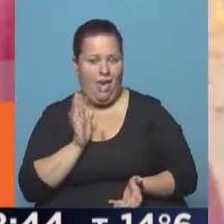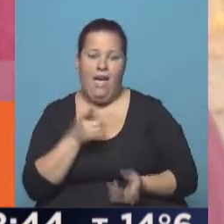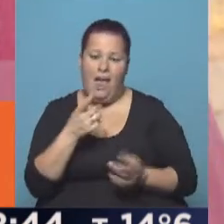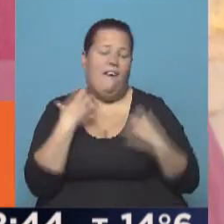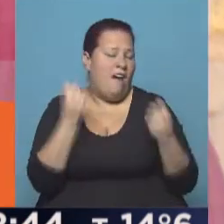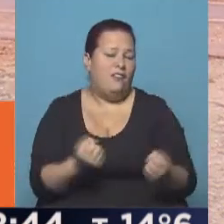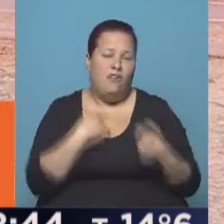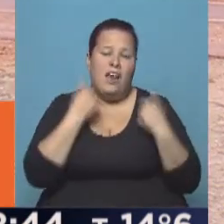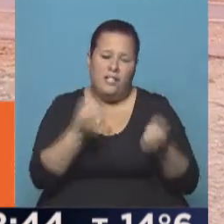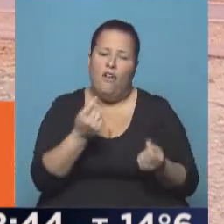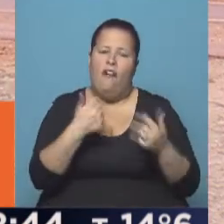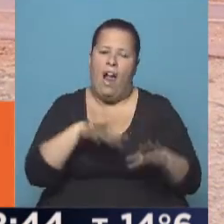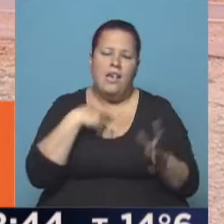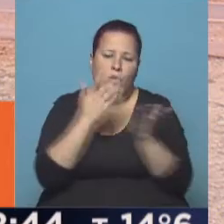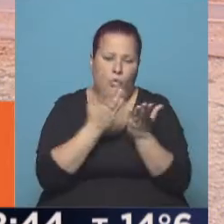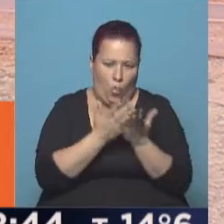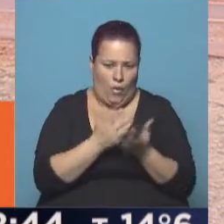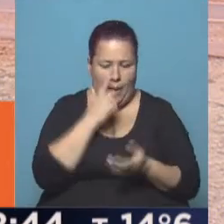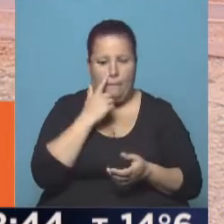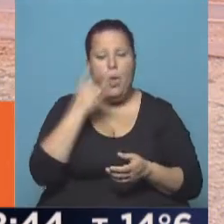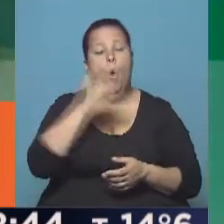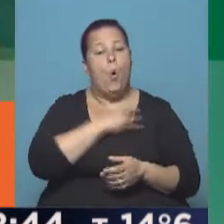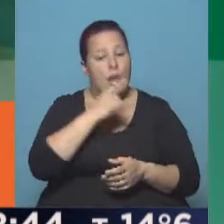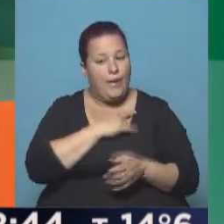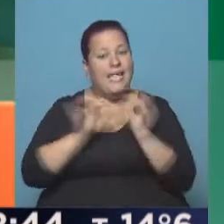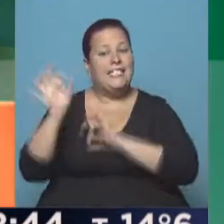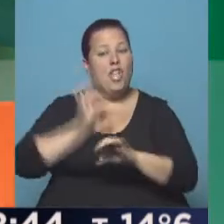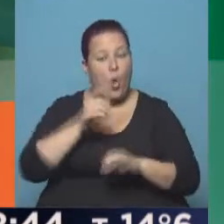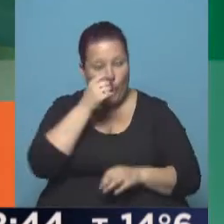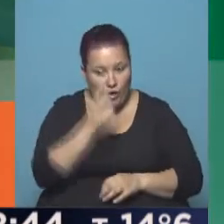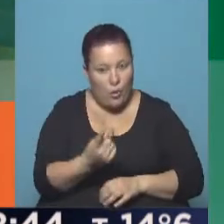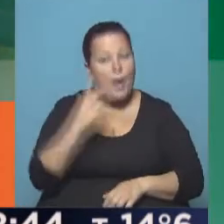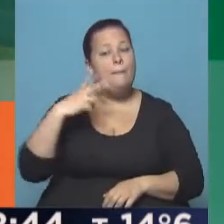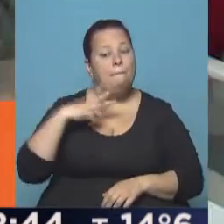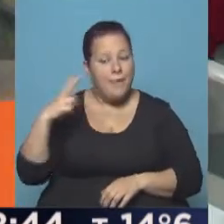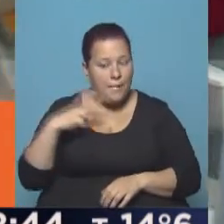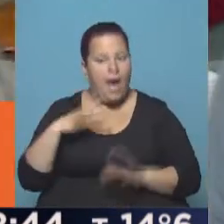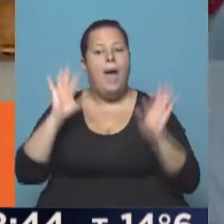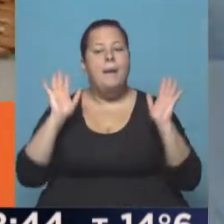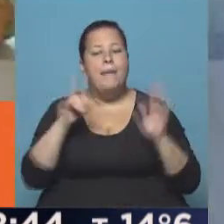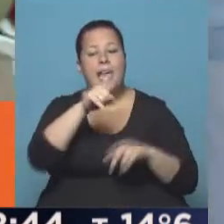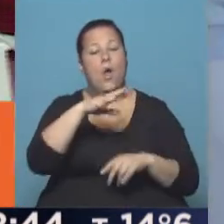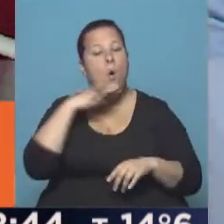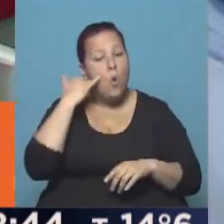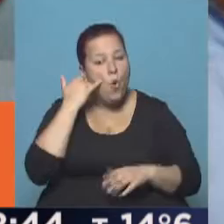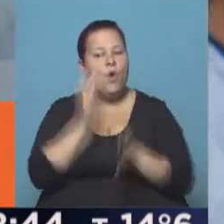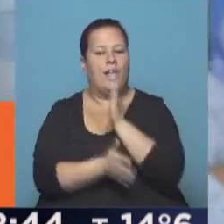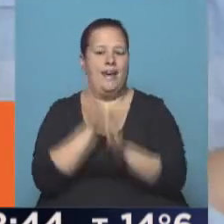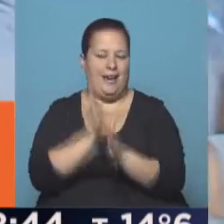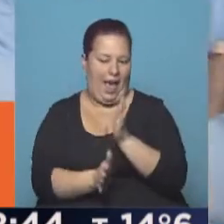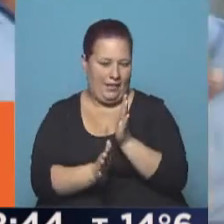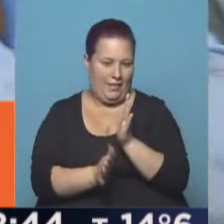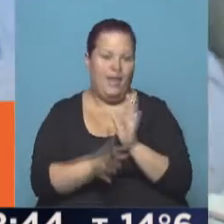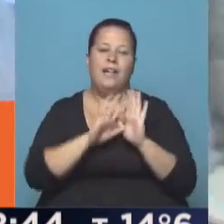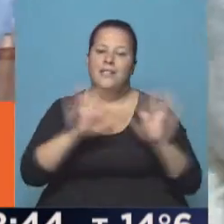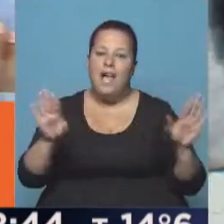el esfuerzo también que uno hace cuando estudia. La Universidad Siglo XXI es privada, pero en La Puna es gratuita.